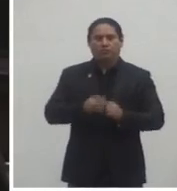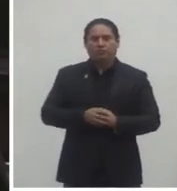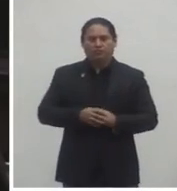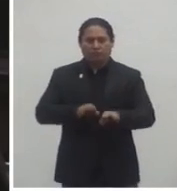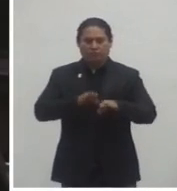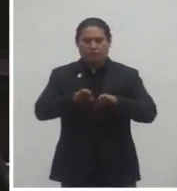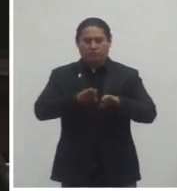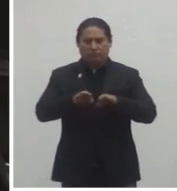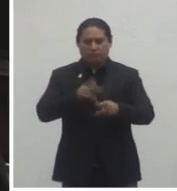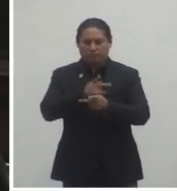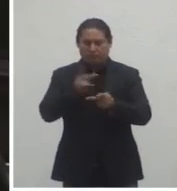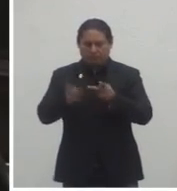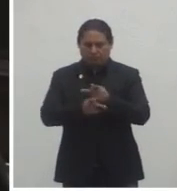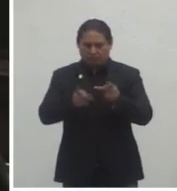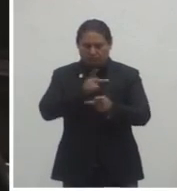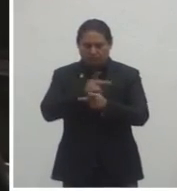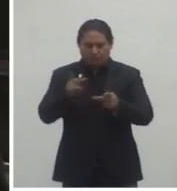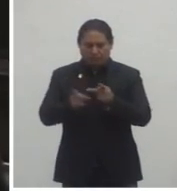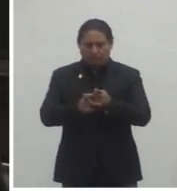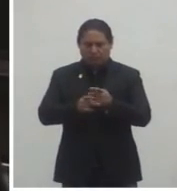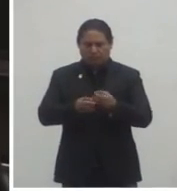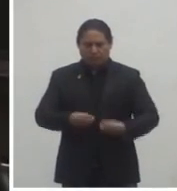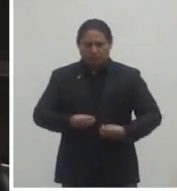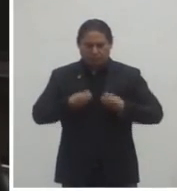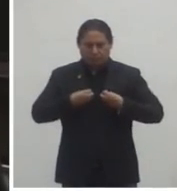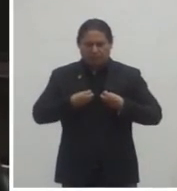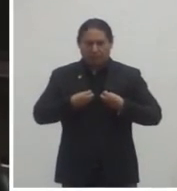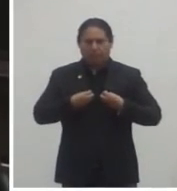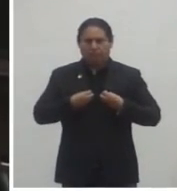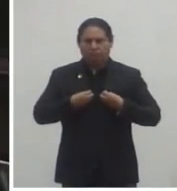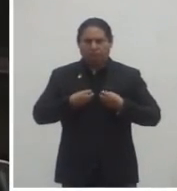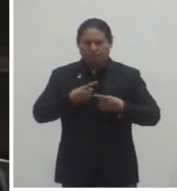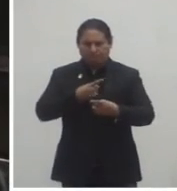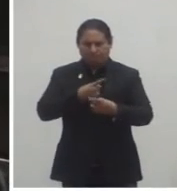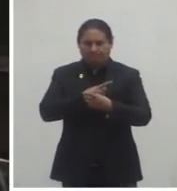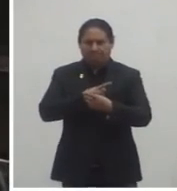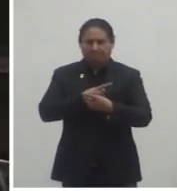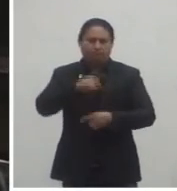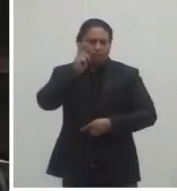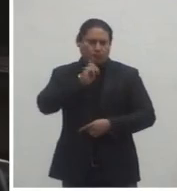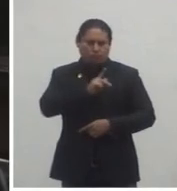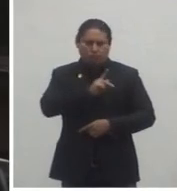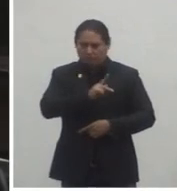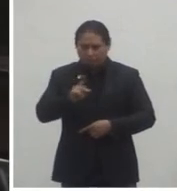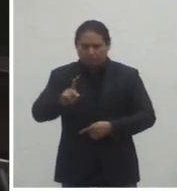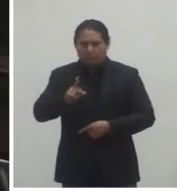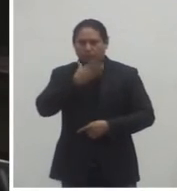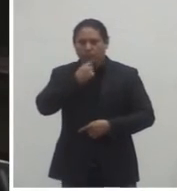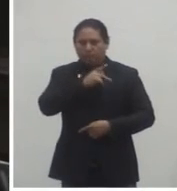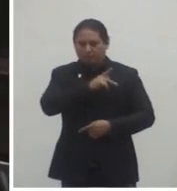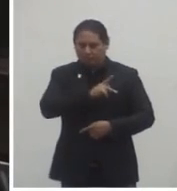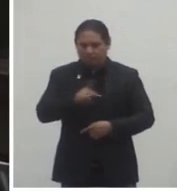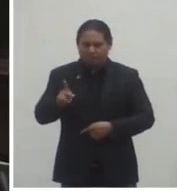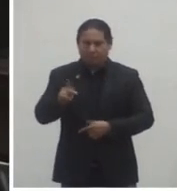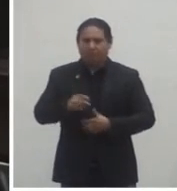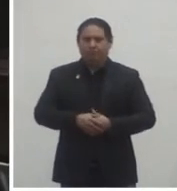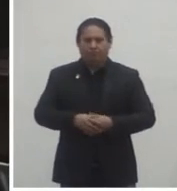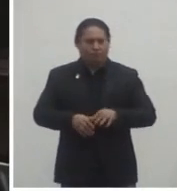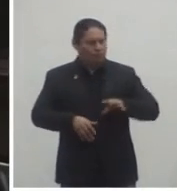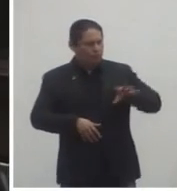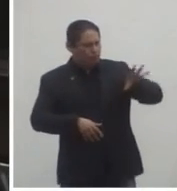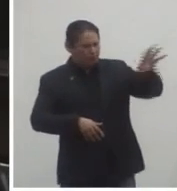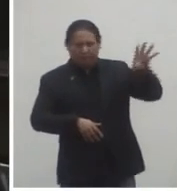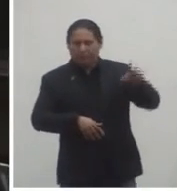tareas pendientes para llevar una vida más digna a cientos de miles de mujeres y hombres en las regiones